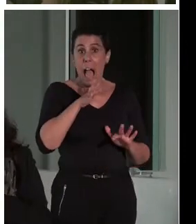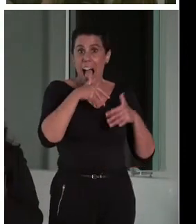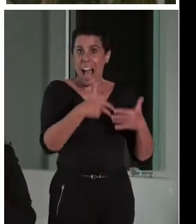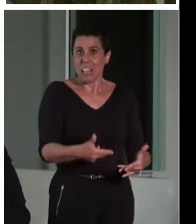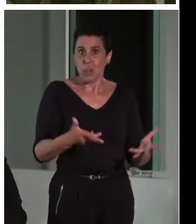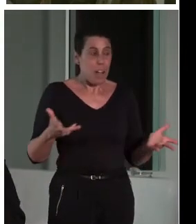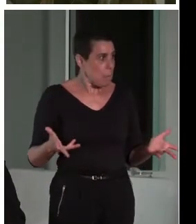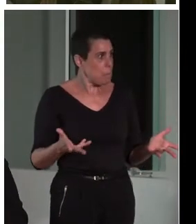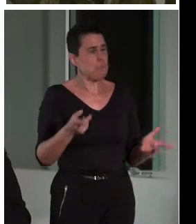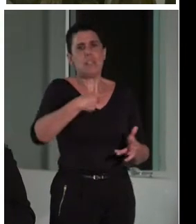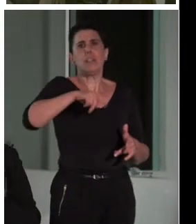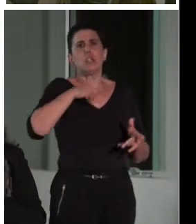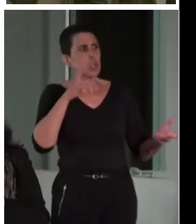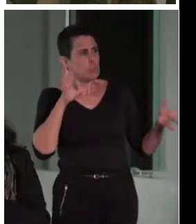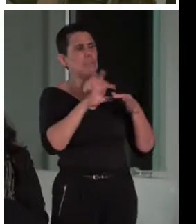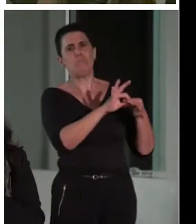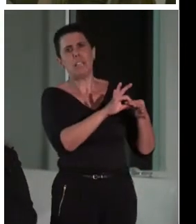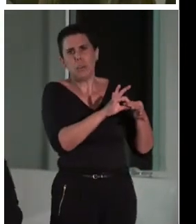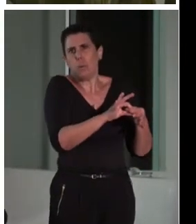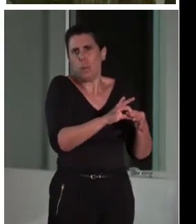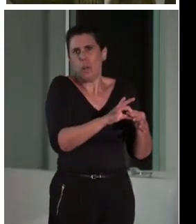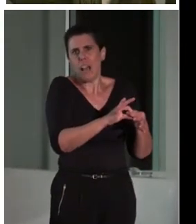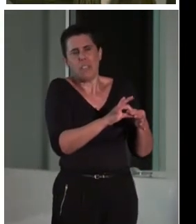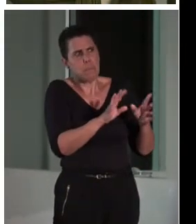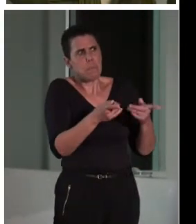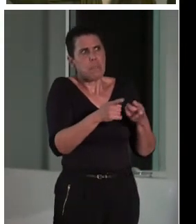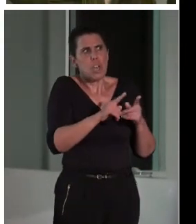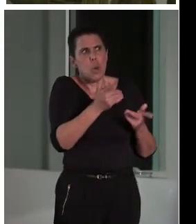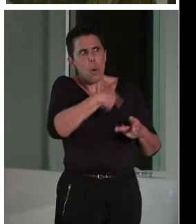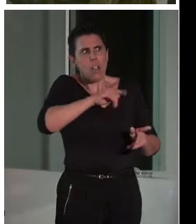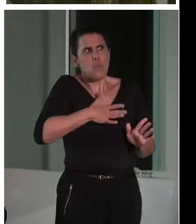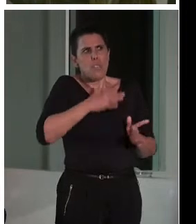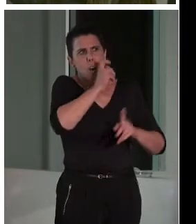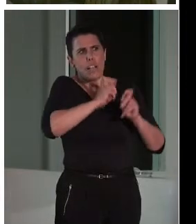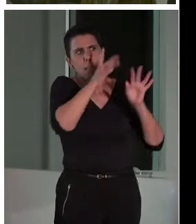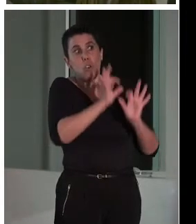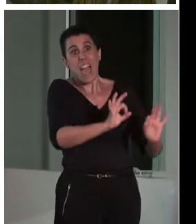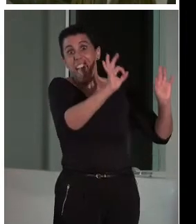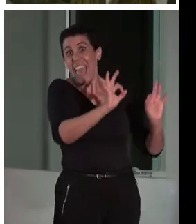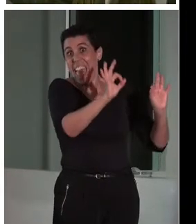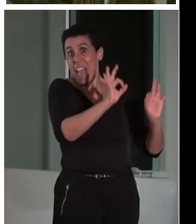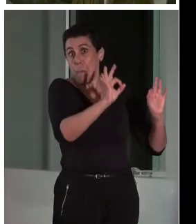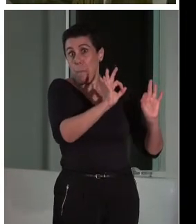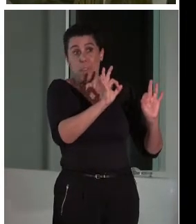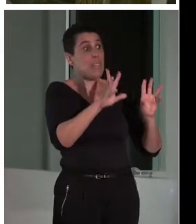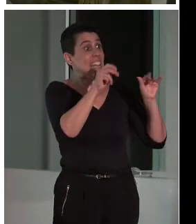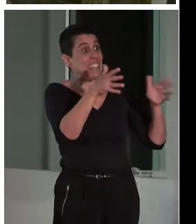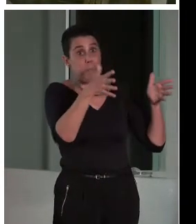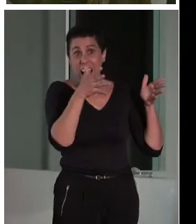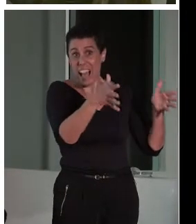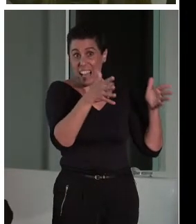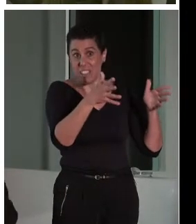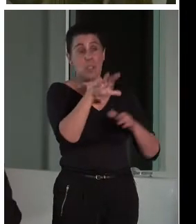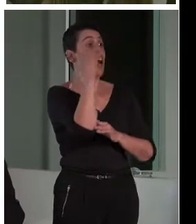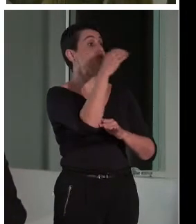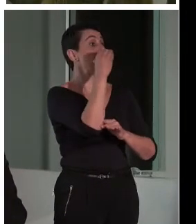más tradicionalmente se nos conoce y que sí que es verdad que le da un toque diferencial a nuestra organización que tiene que ver mucho con ese asesoramiento científico técnico y con